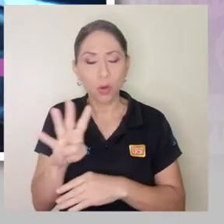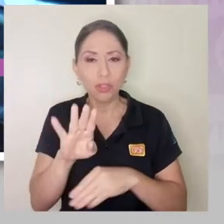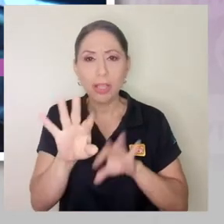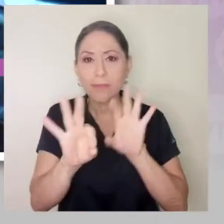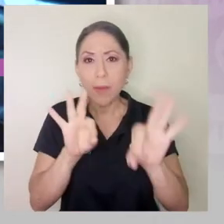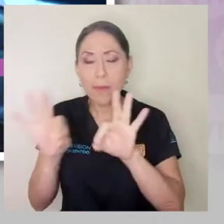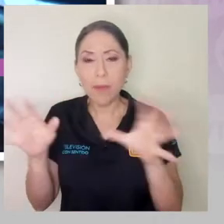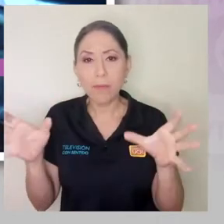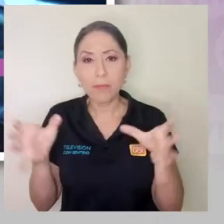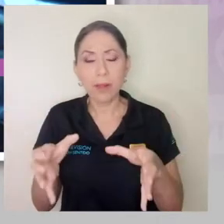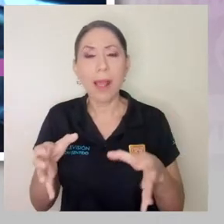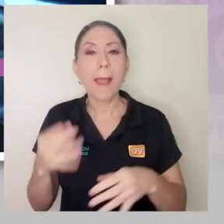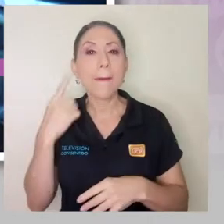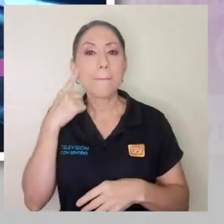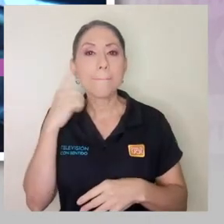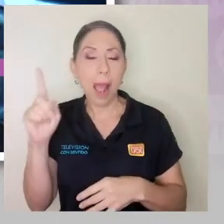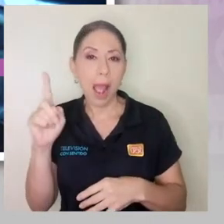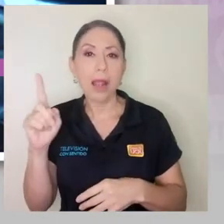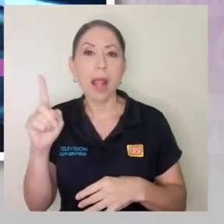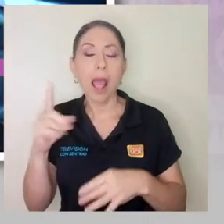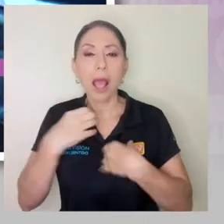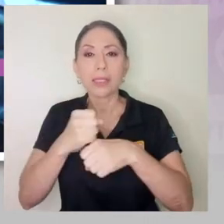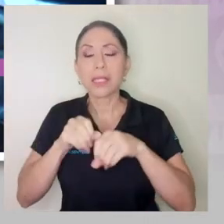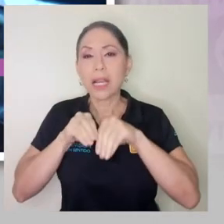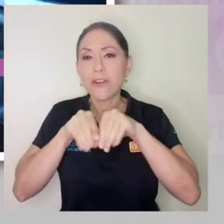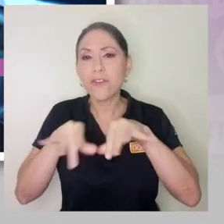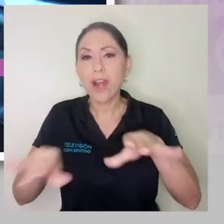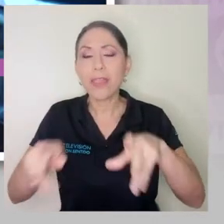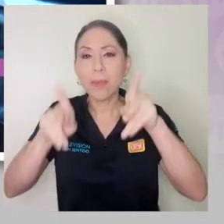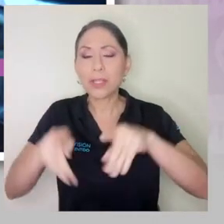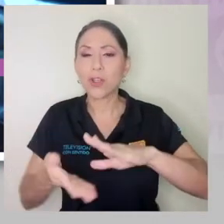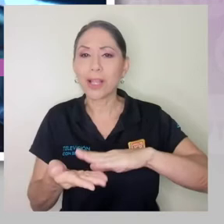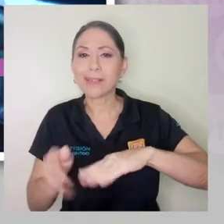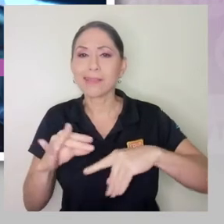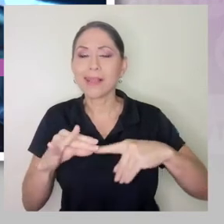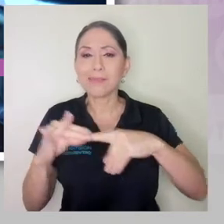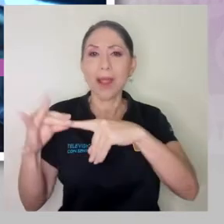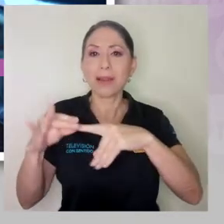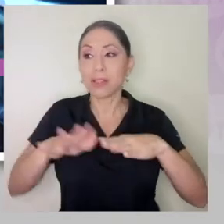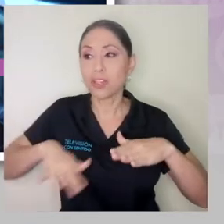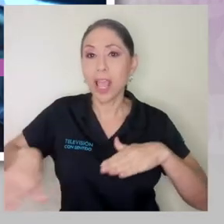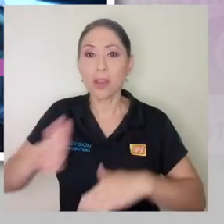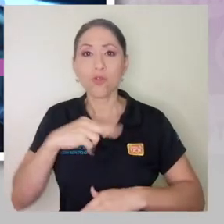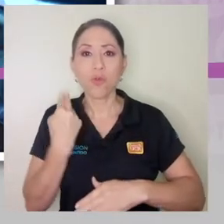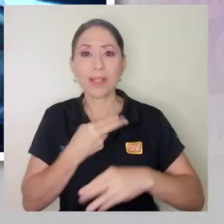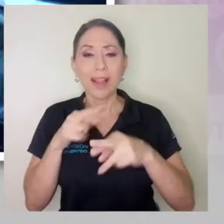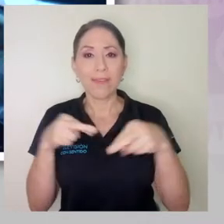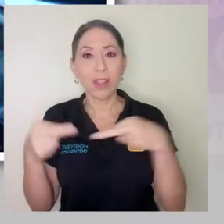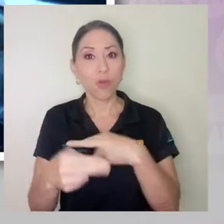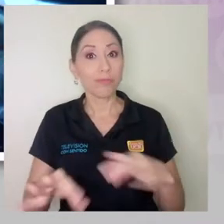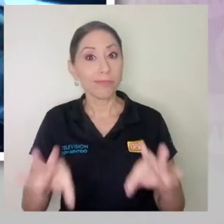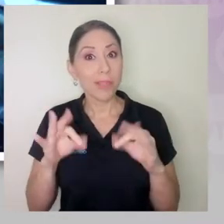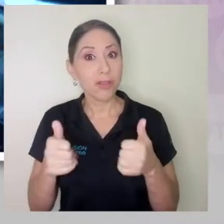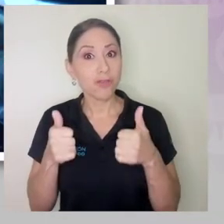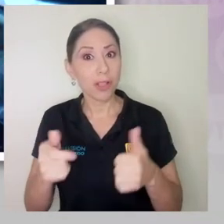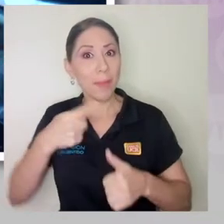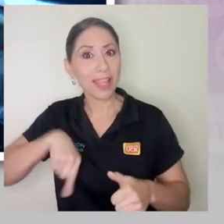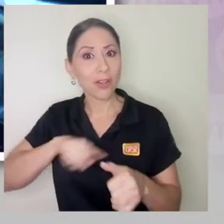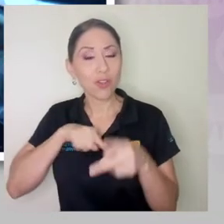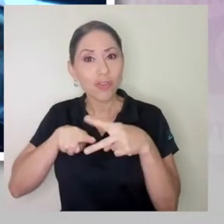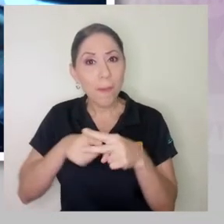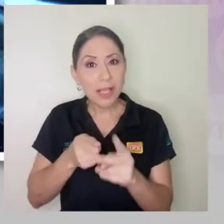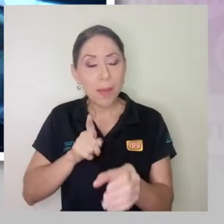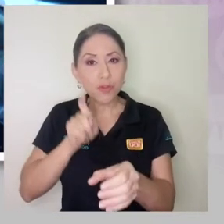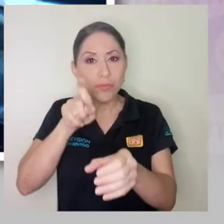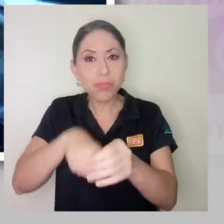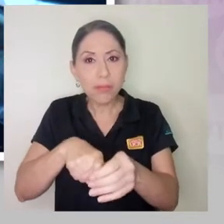una convocatoria también para integrar una red de expertos a nivel de nuestra región. Dichosamente empezamos a ser parte de